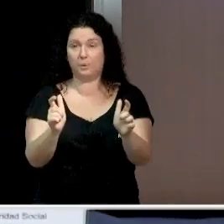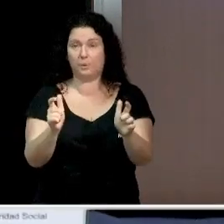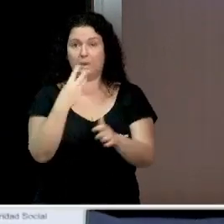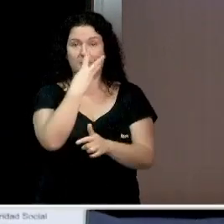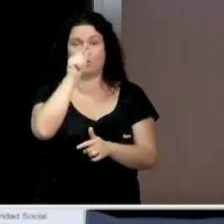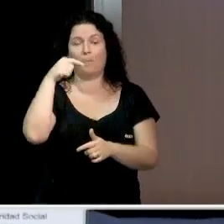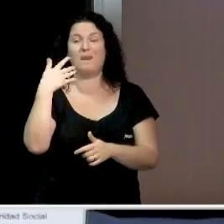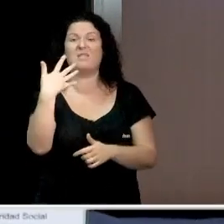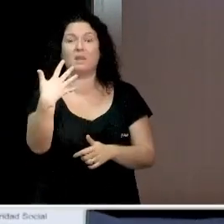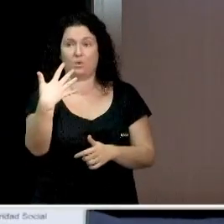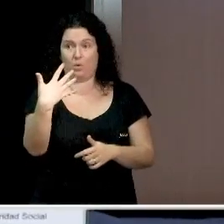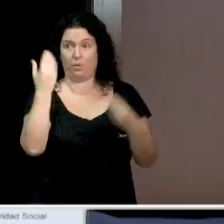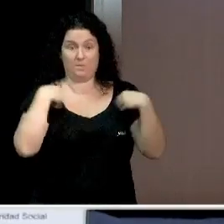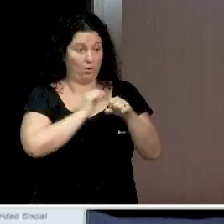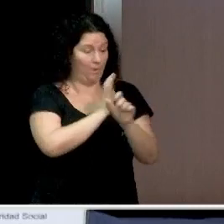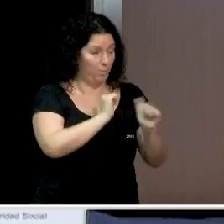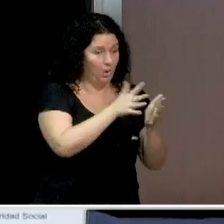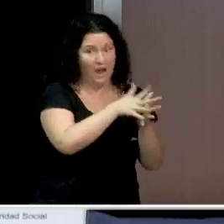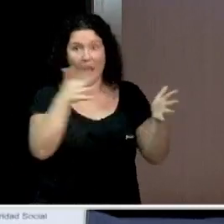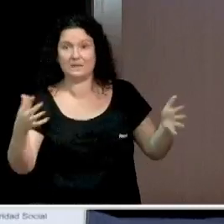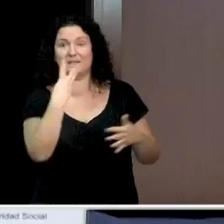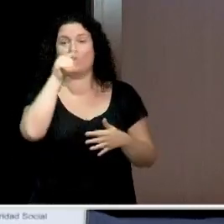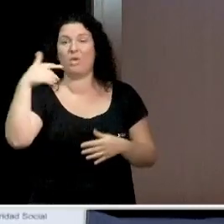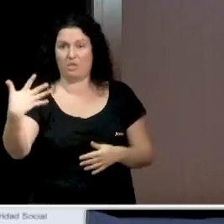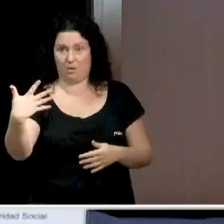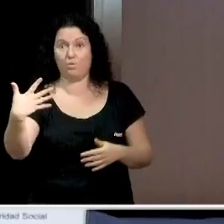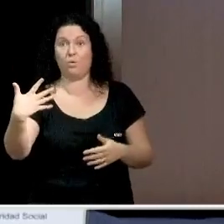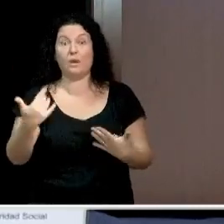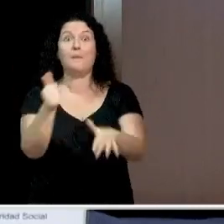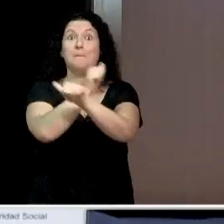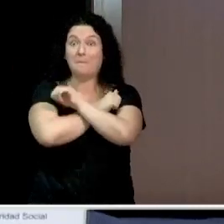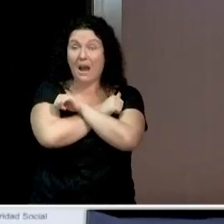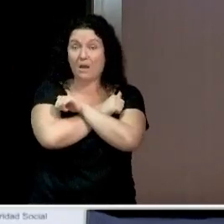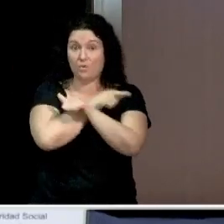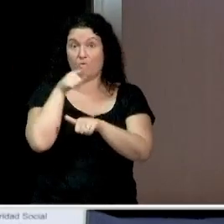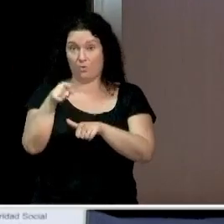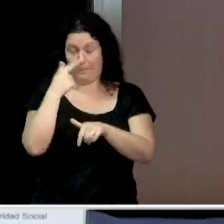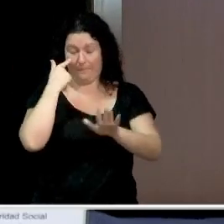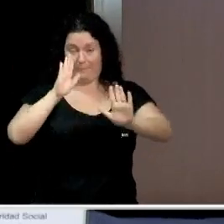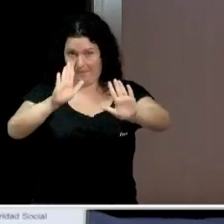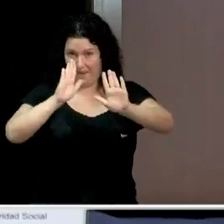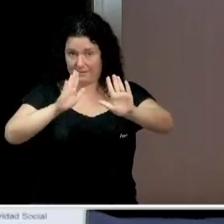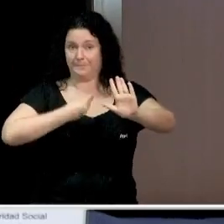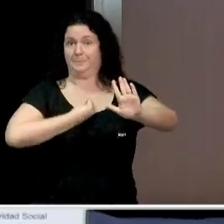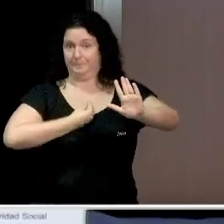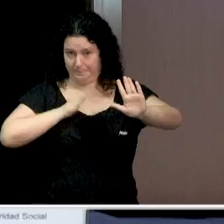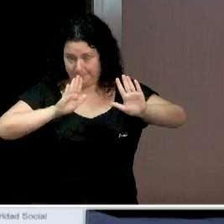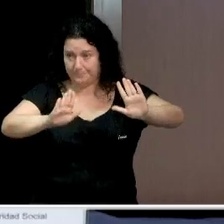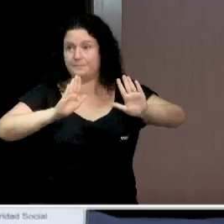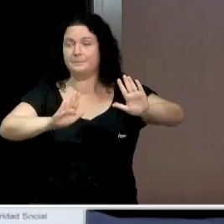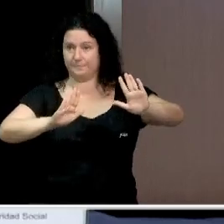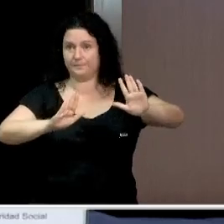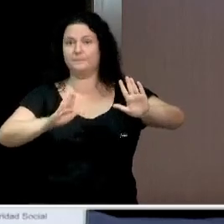3,5% a raíz de la pandemia, y la tasa de paro del colectivo, agárrense y permítanme la expresión,